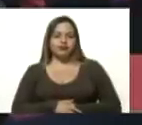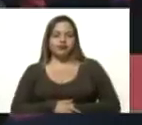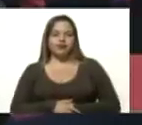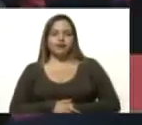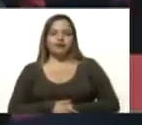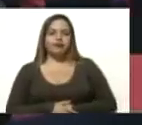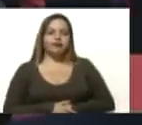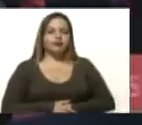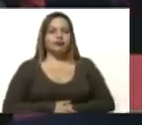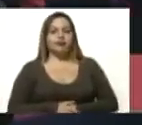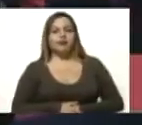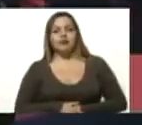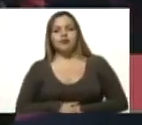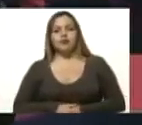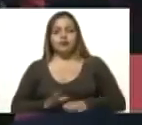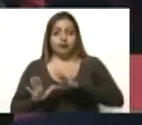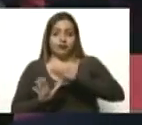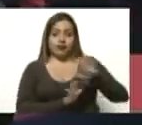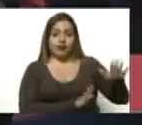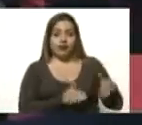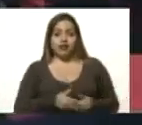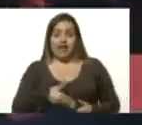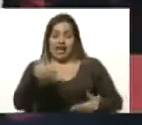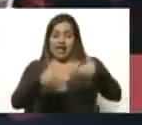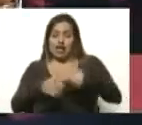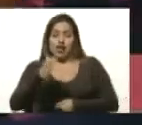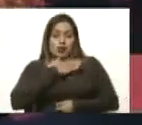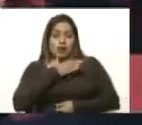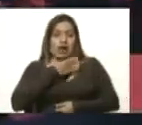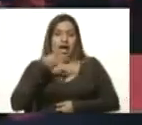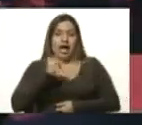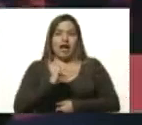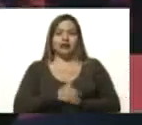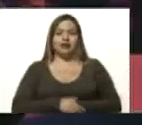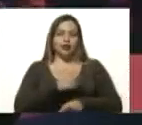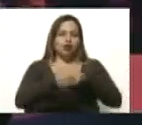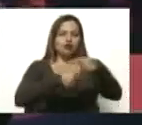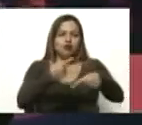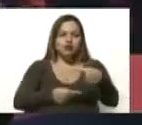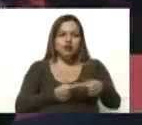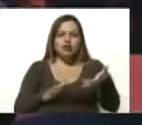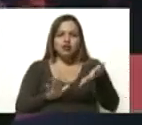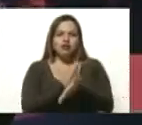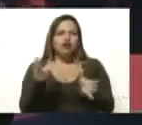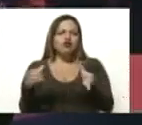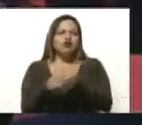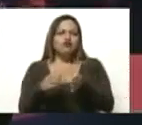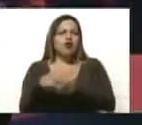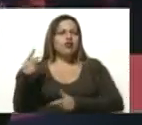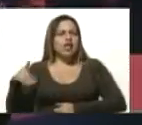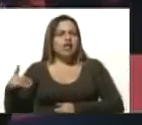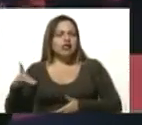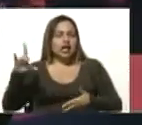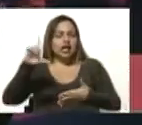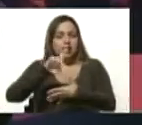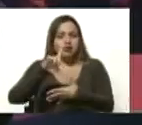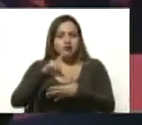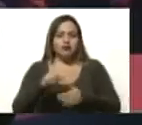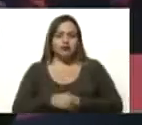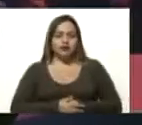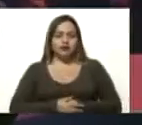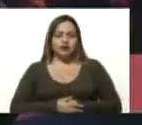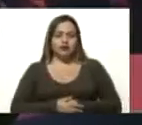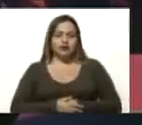Y si la elección de Lula da Silva cayó como un balde de agua fría sobre la cabeza de la derecha en la región latinoamericana,